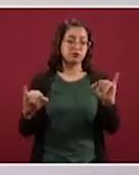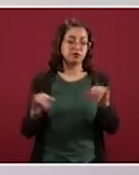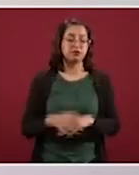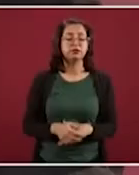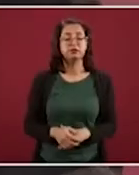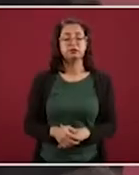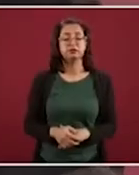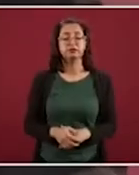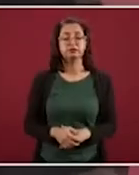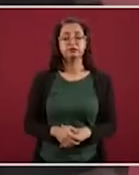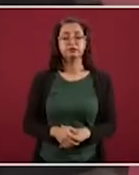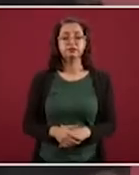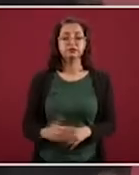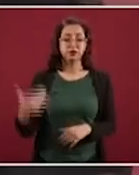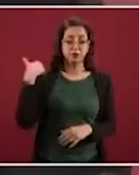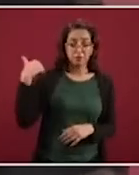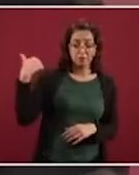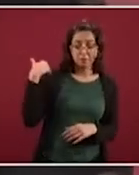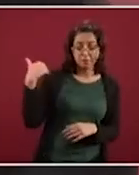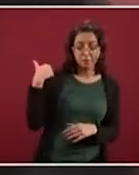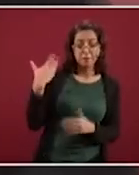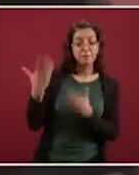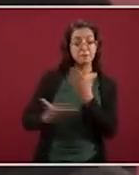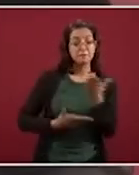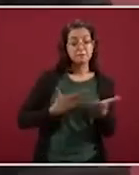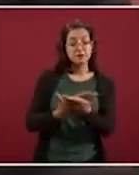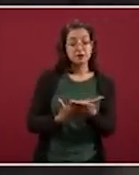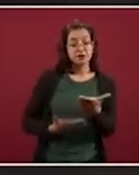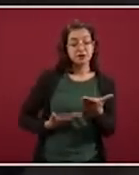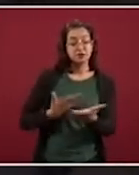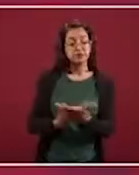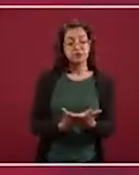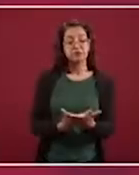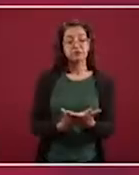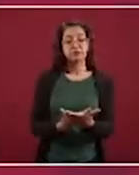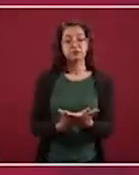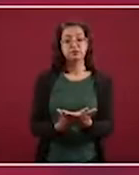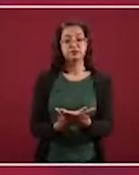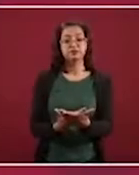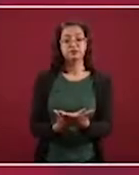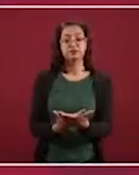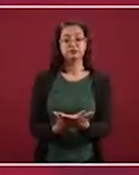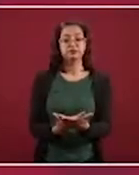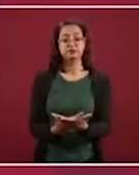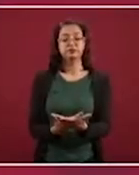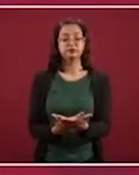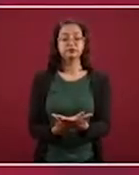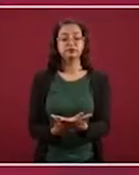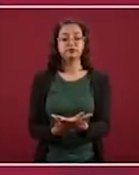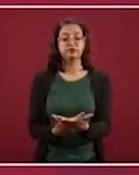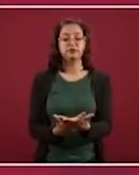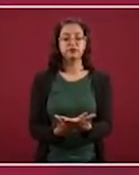Todo lo que se solicite, sobre todo en